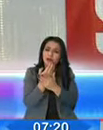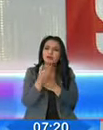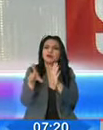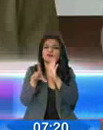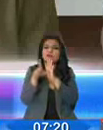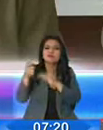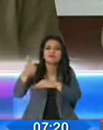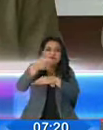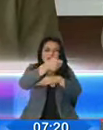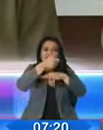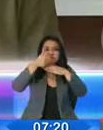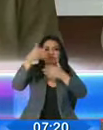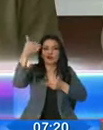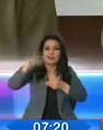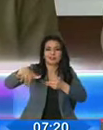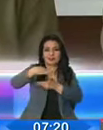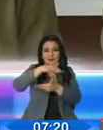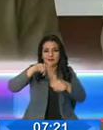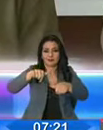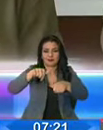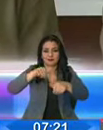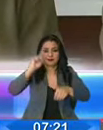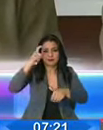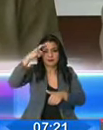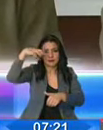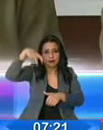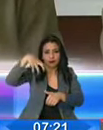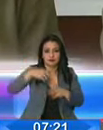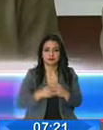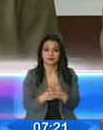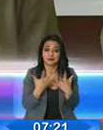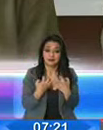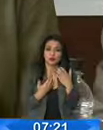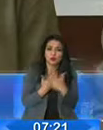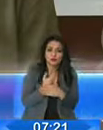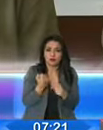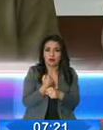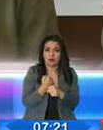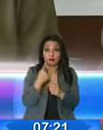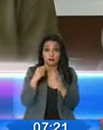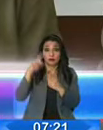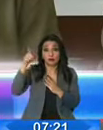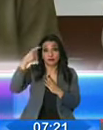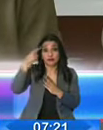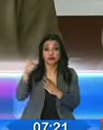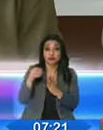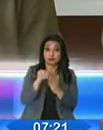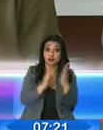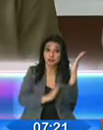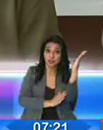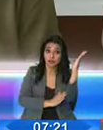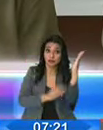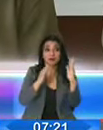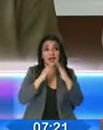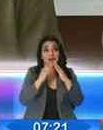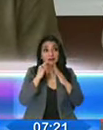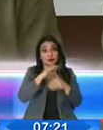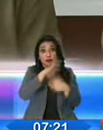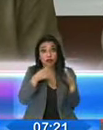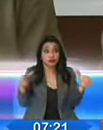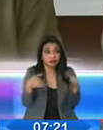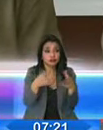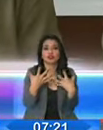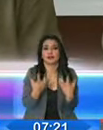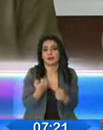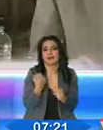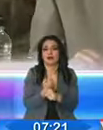Estado. Queremos todos trabajo, es decir, si el proyecto insignia del gobierno es casa para todos, queremos trabajo